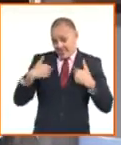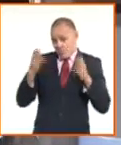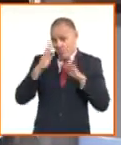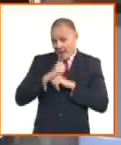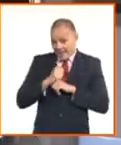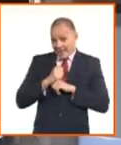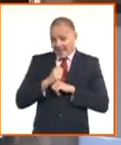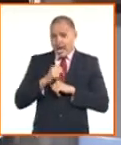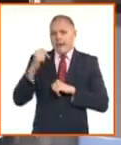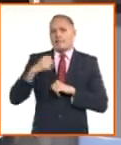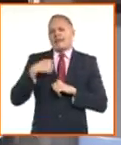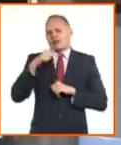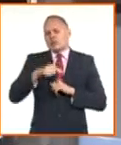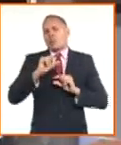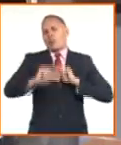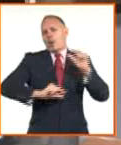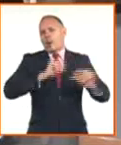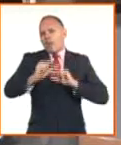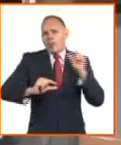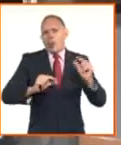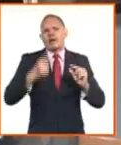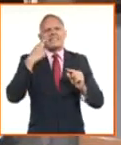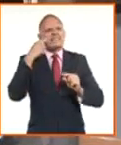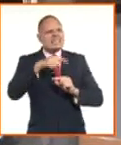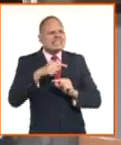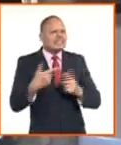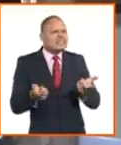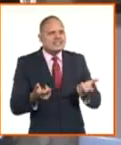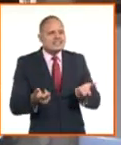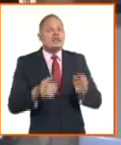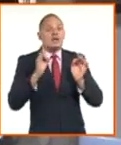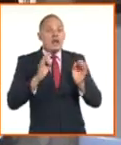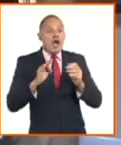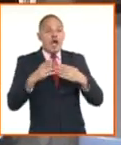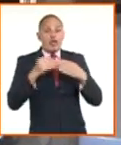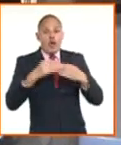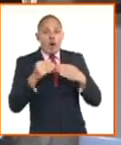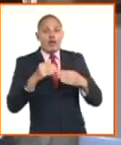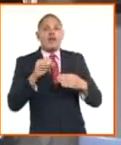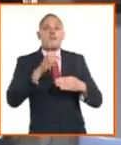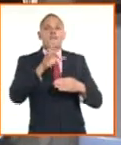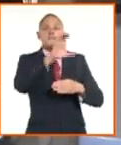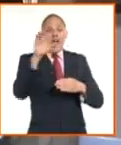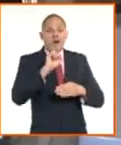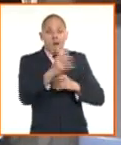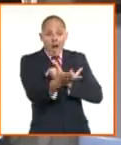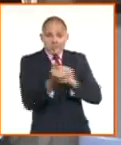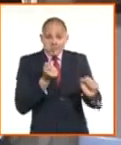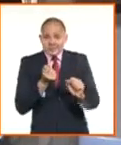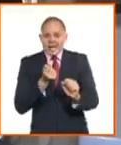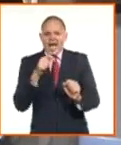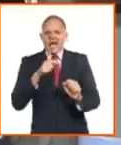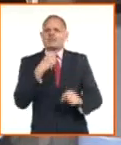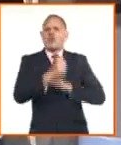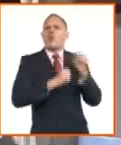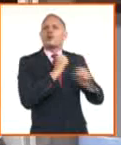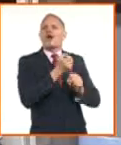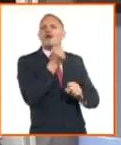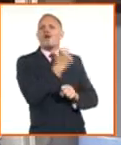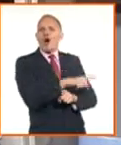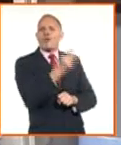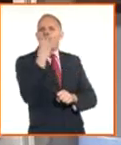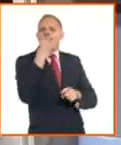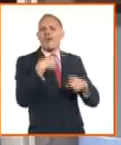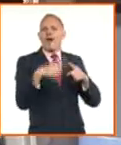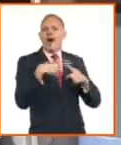legalidad al mercado cambiario, poniendo los pies en la tierra con una visión objetiva de la realidad que estamos enfrentando y las condiciones de recuperación de la economía, y